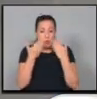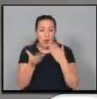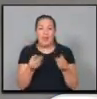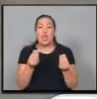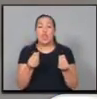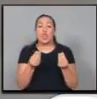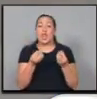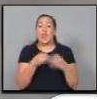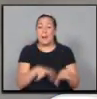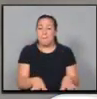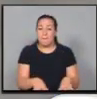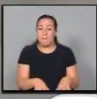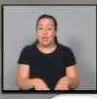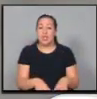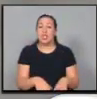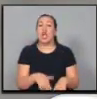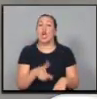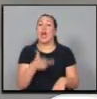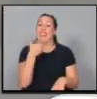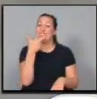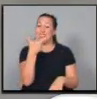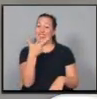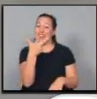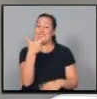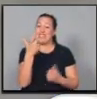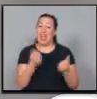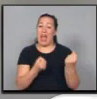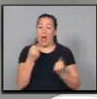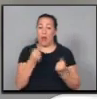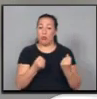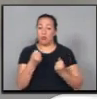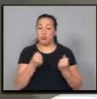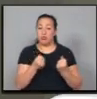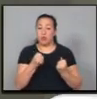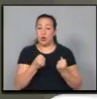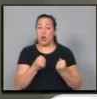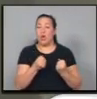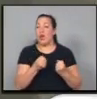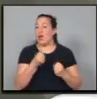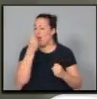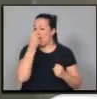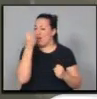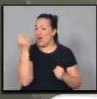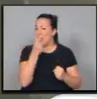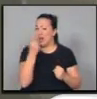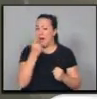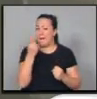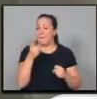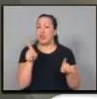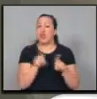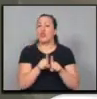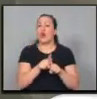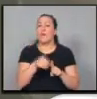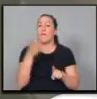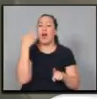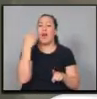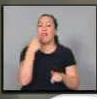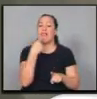el incidente y que los 3 autos involucrados manejaban a toda velocidad, no como en un primer